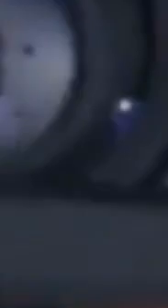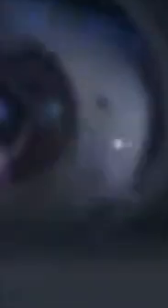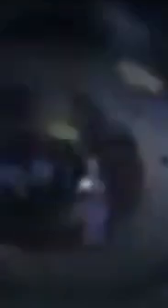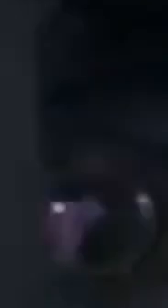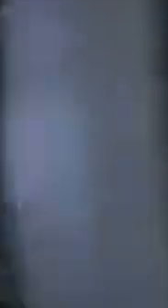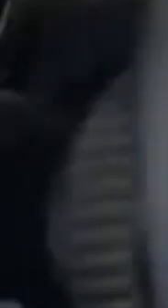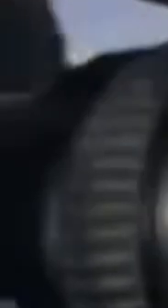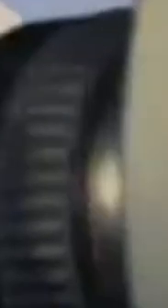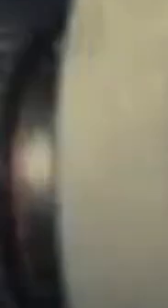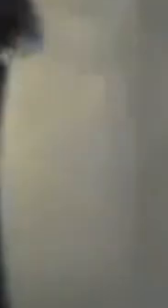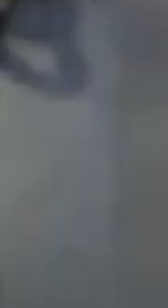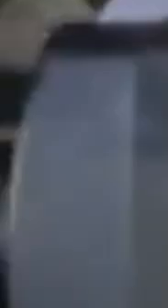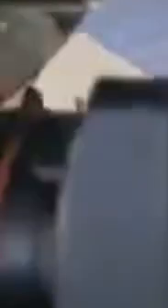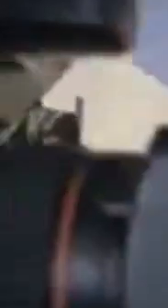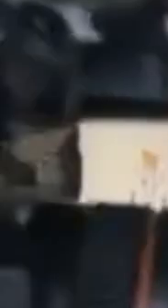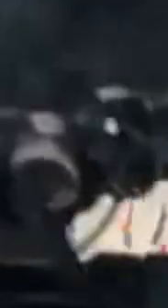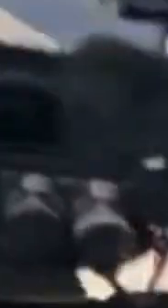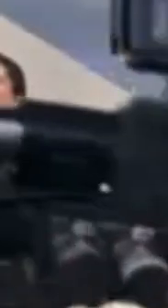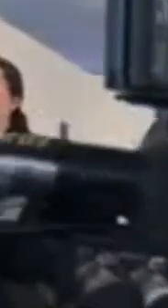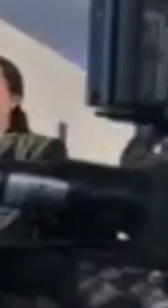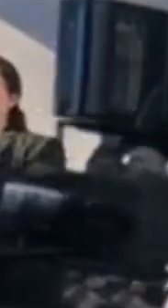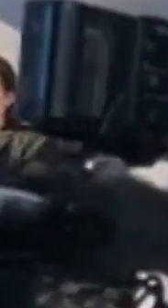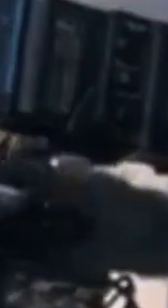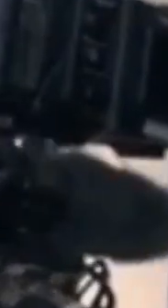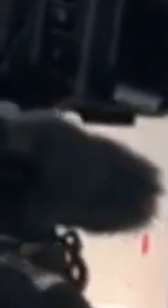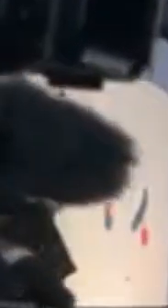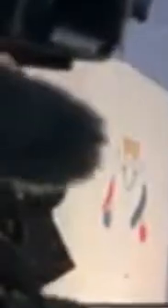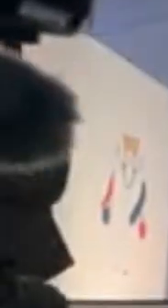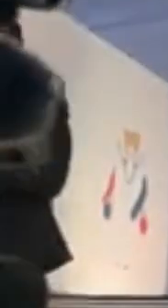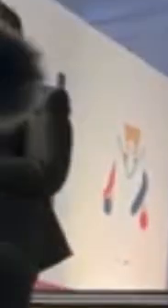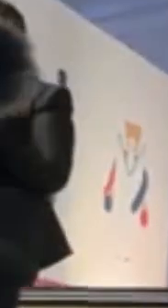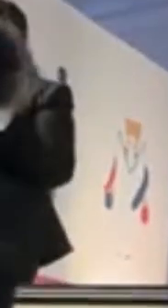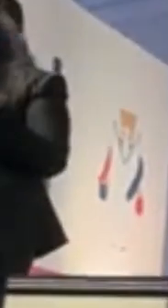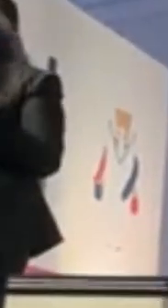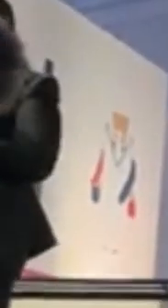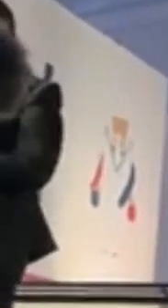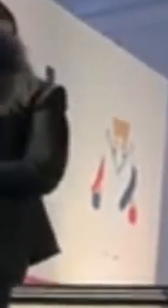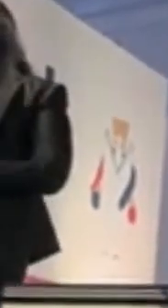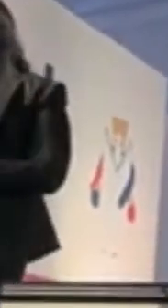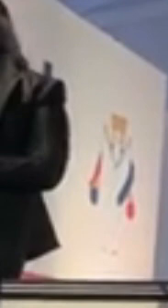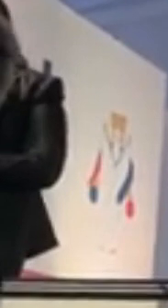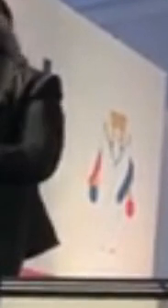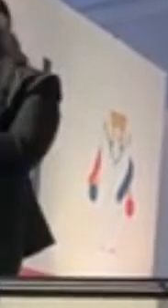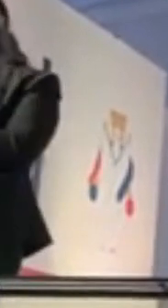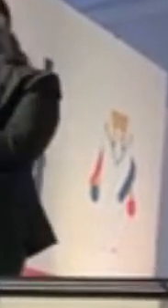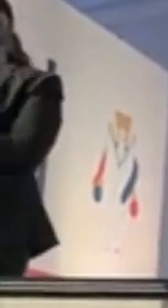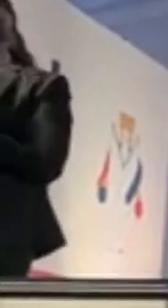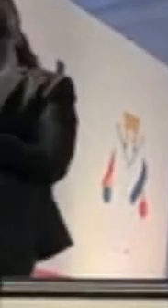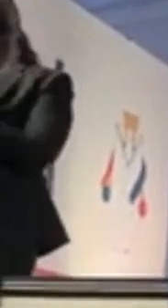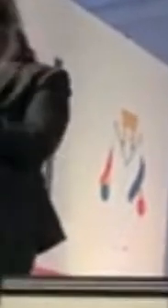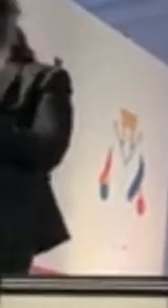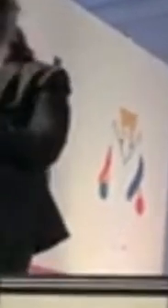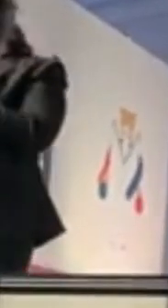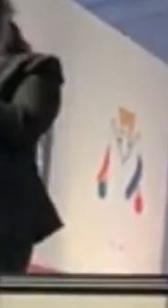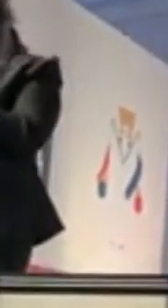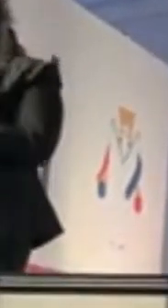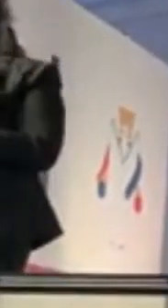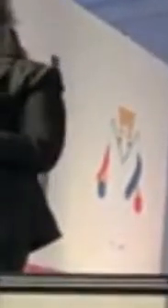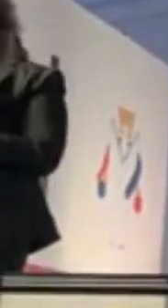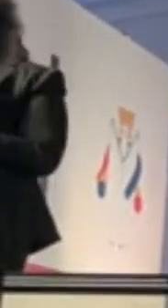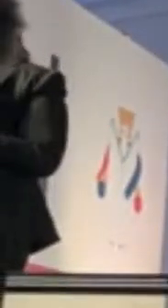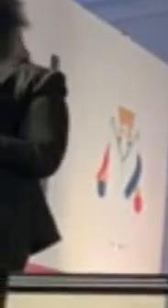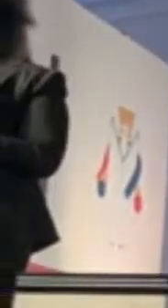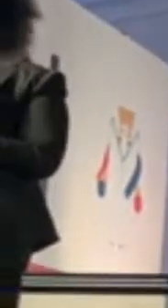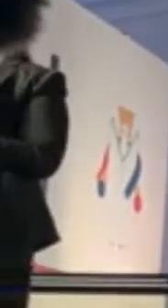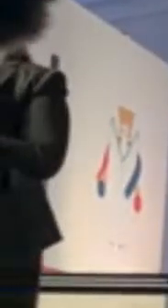diputado Moroña, que es el gran culpable, vamos a decirlo así, de esta coedición con ACAL México, para que